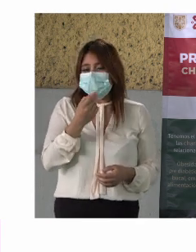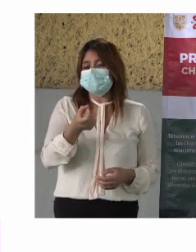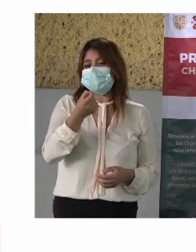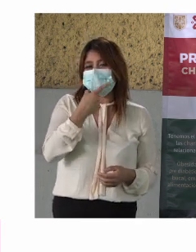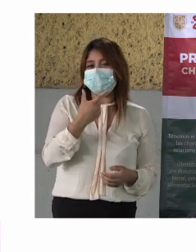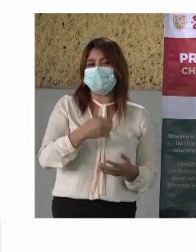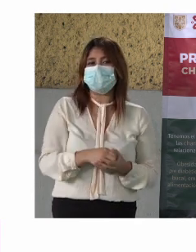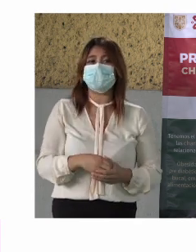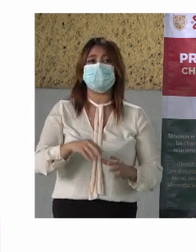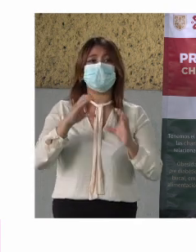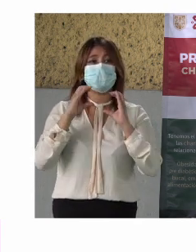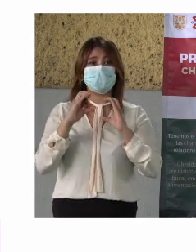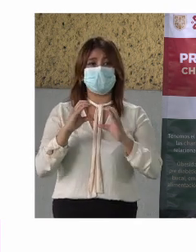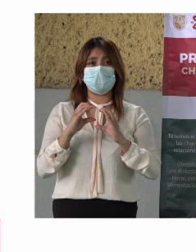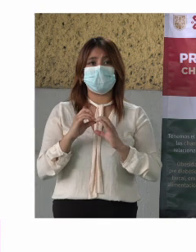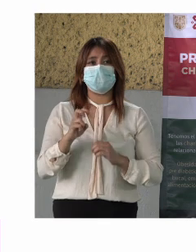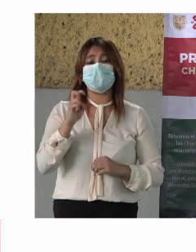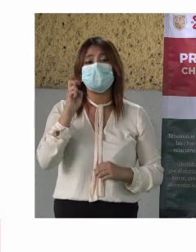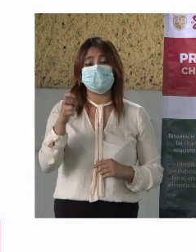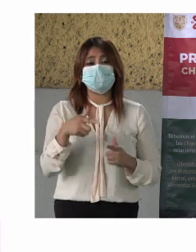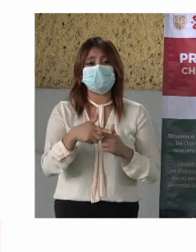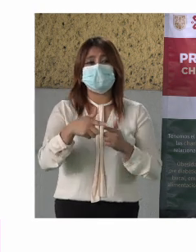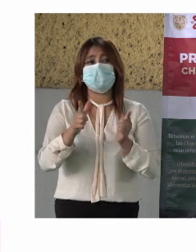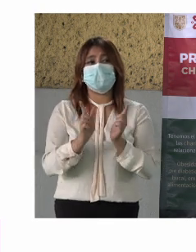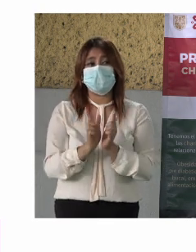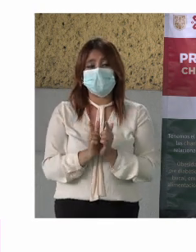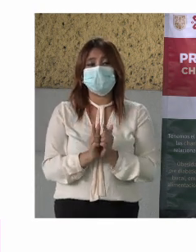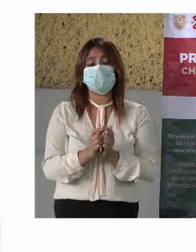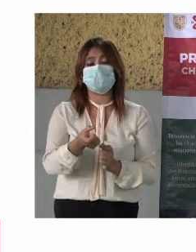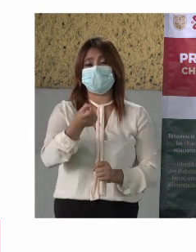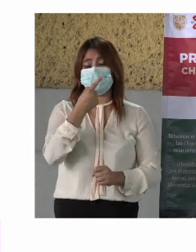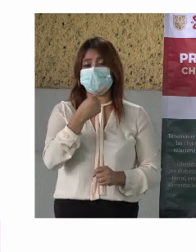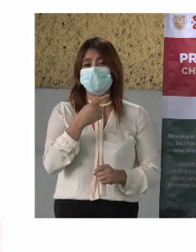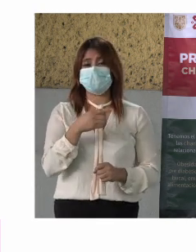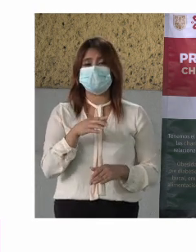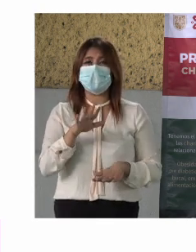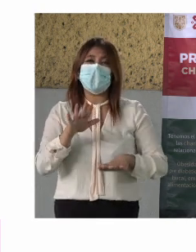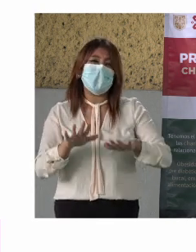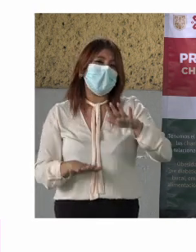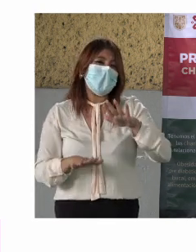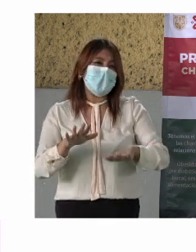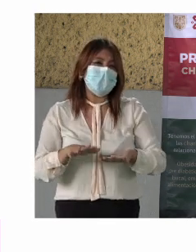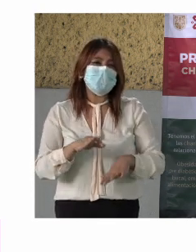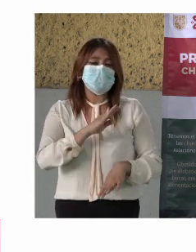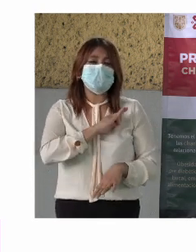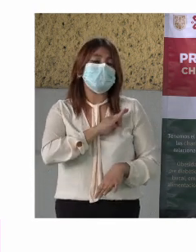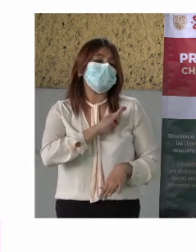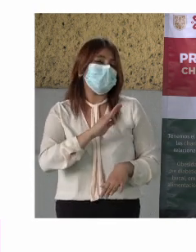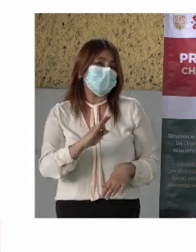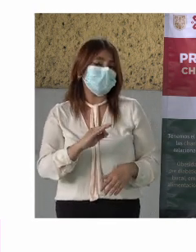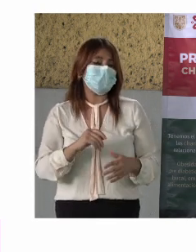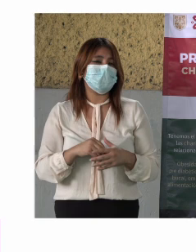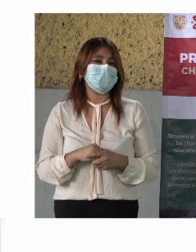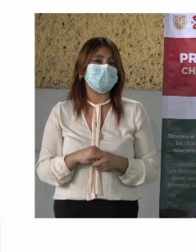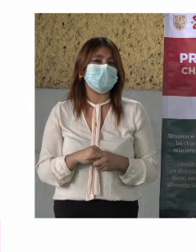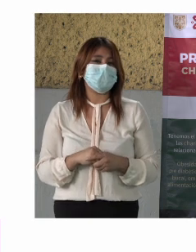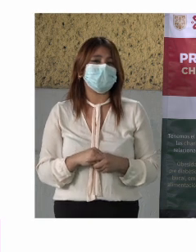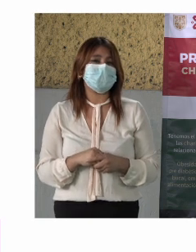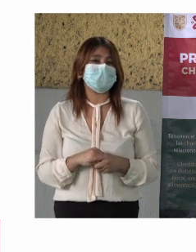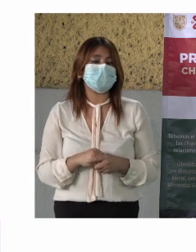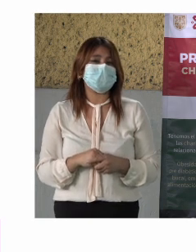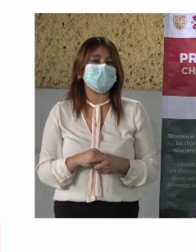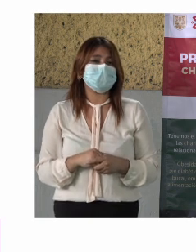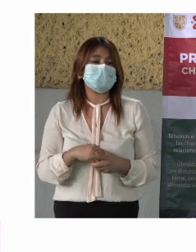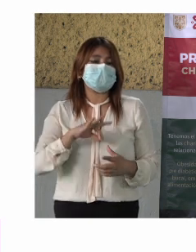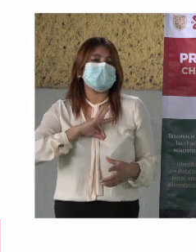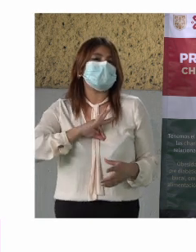hay que tener cuidado con este grupo de medicamentos porque a veces puede haber, sobre todo, más